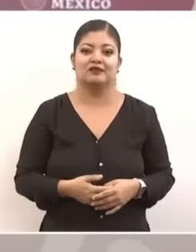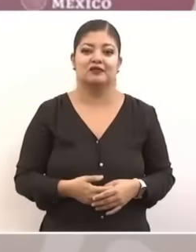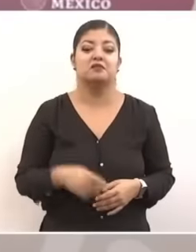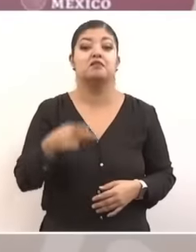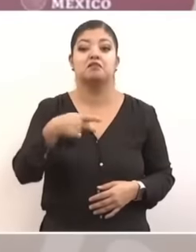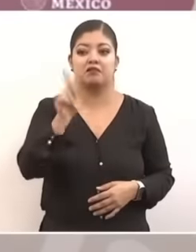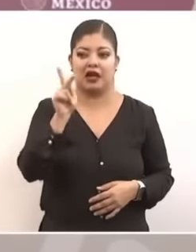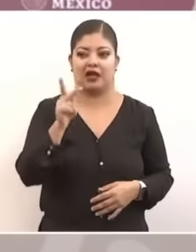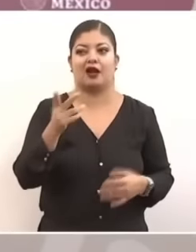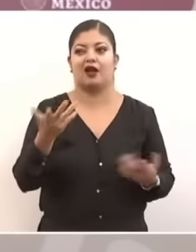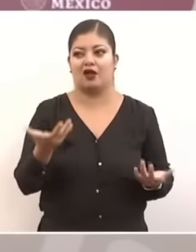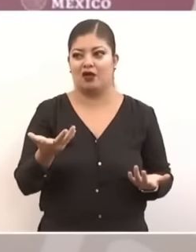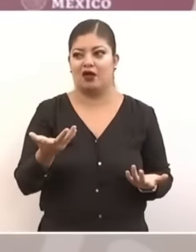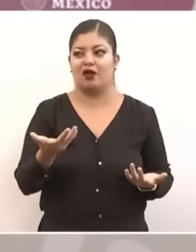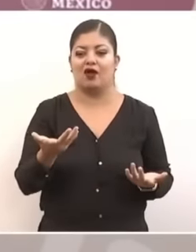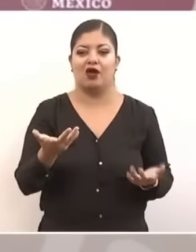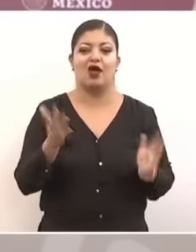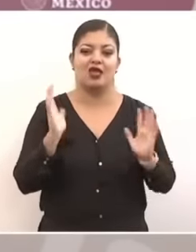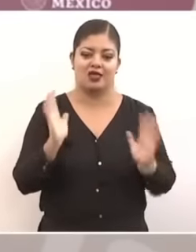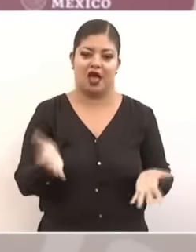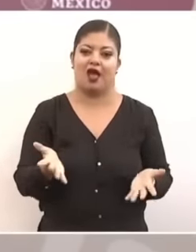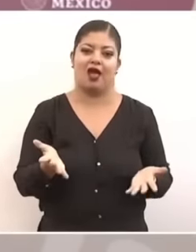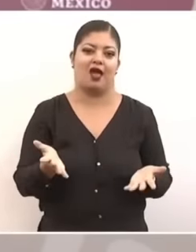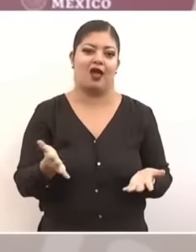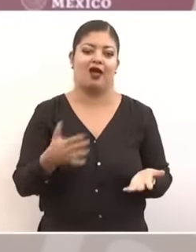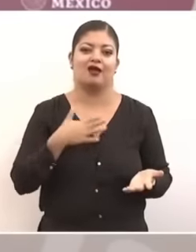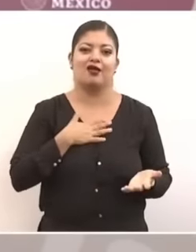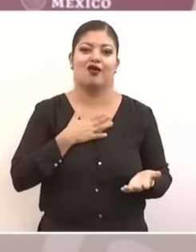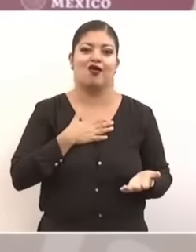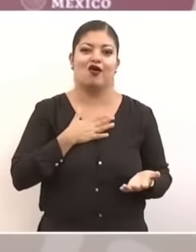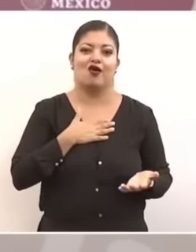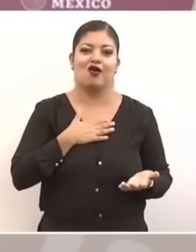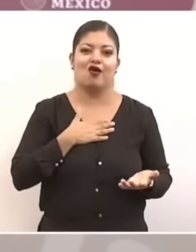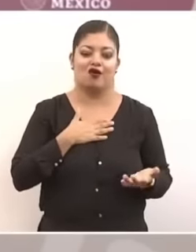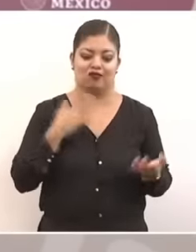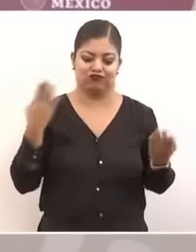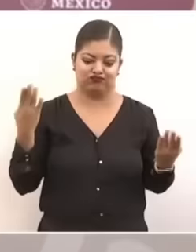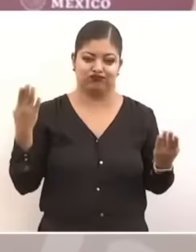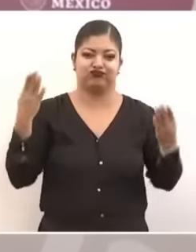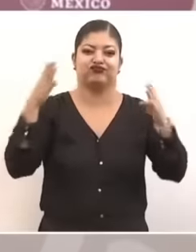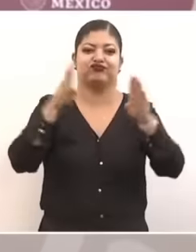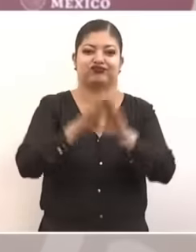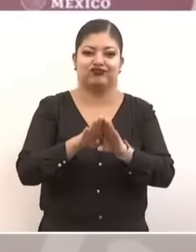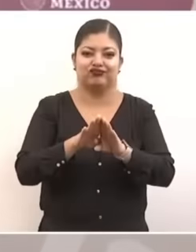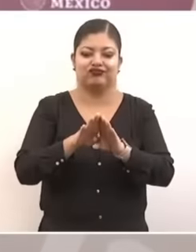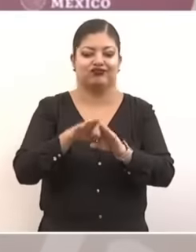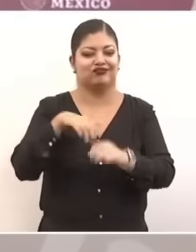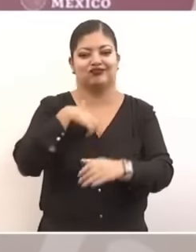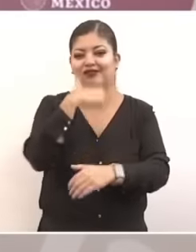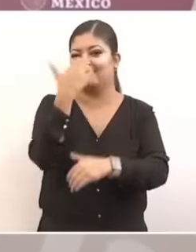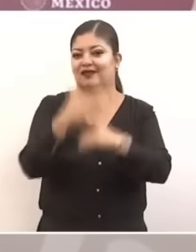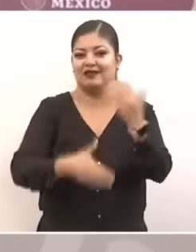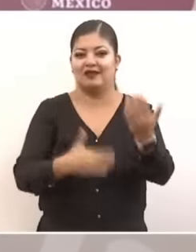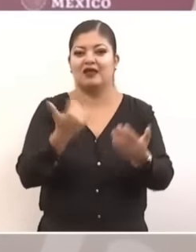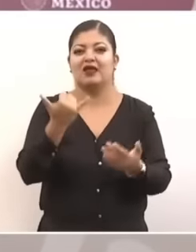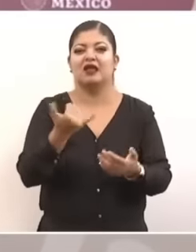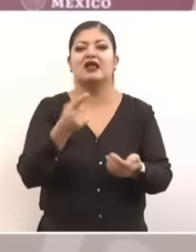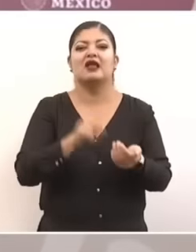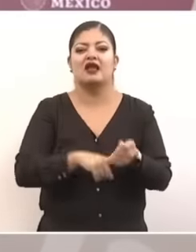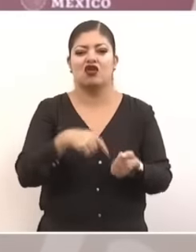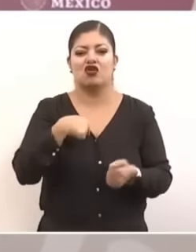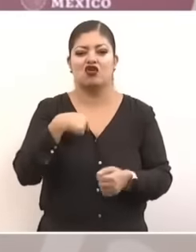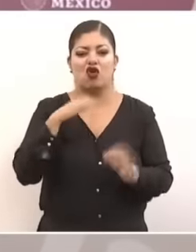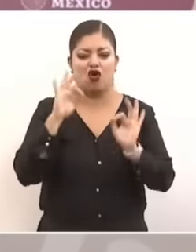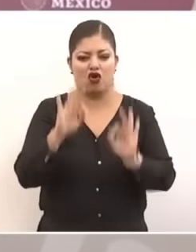Pero ya cerré mi ciclo, y además soy maderista,